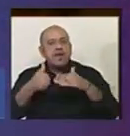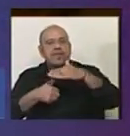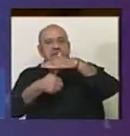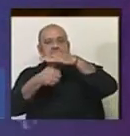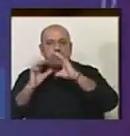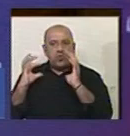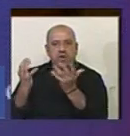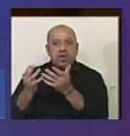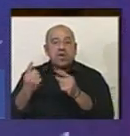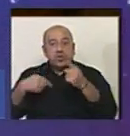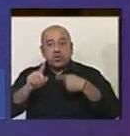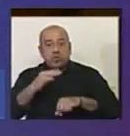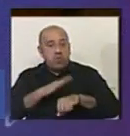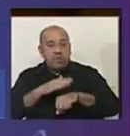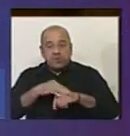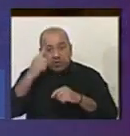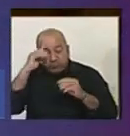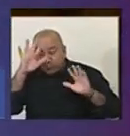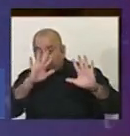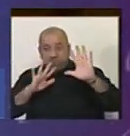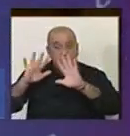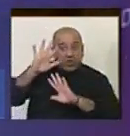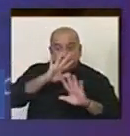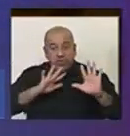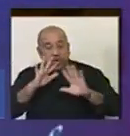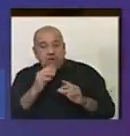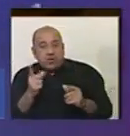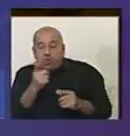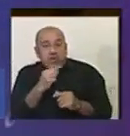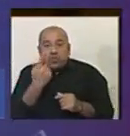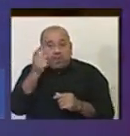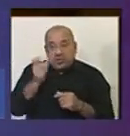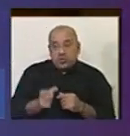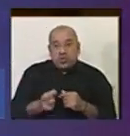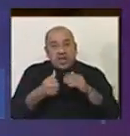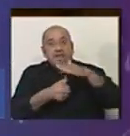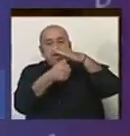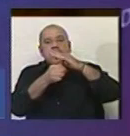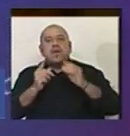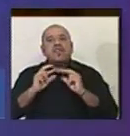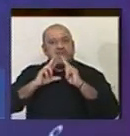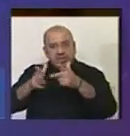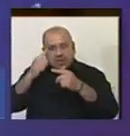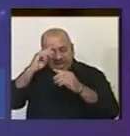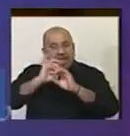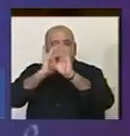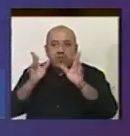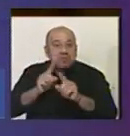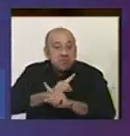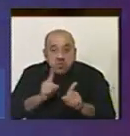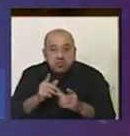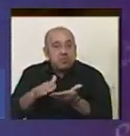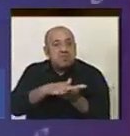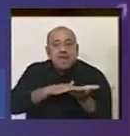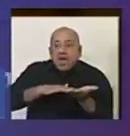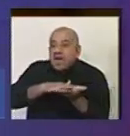entonces, en un momento de tanta confusión, no aparece alguien que ponga un poco la luz y diga, vamos por ahí. Entonces, es un